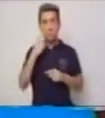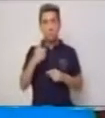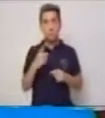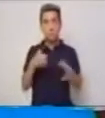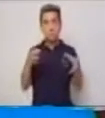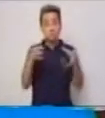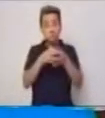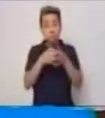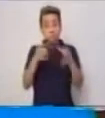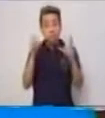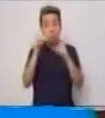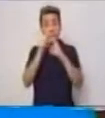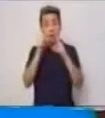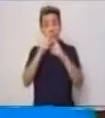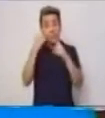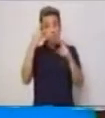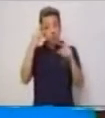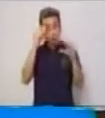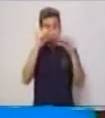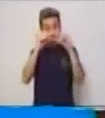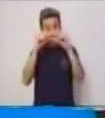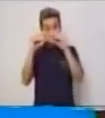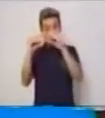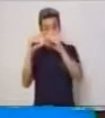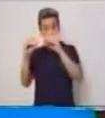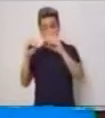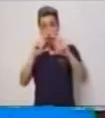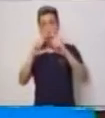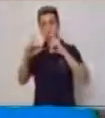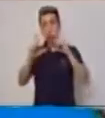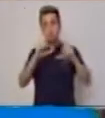comunicar. Por ejemplo,